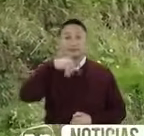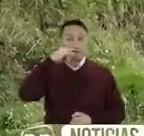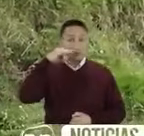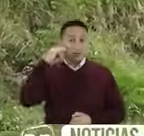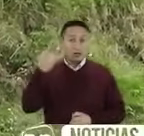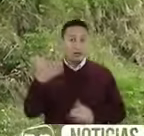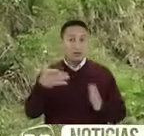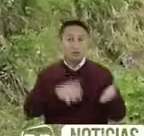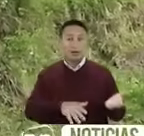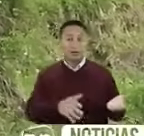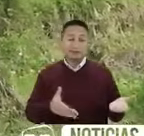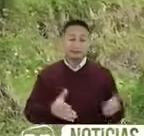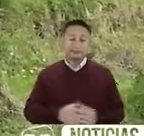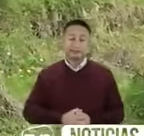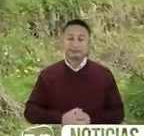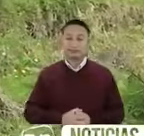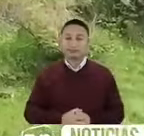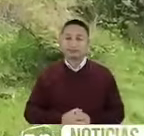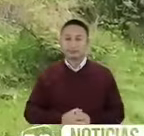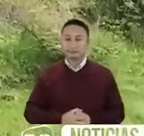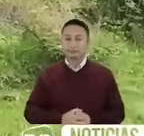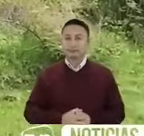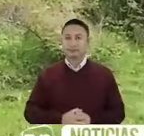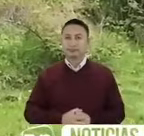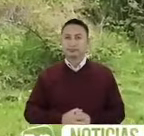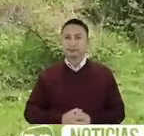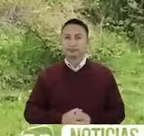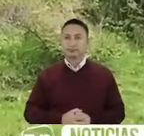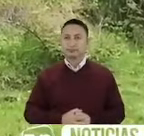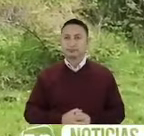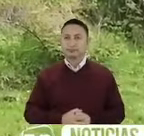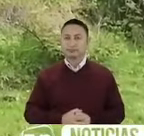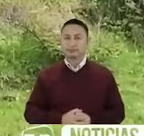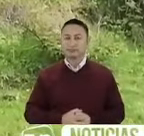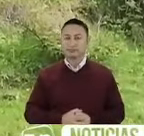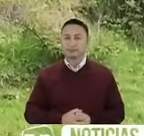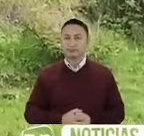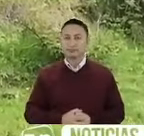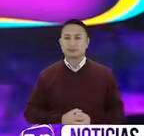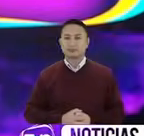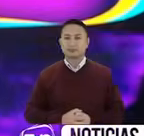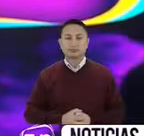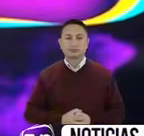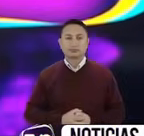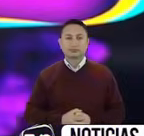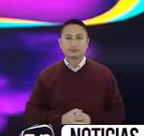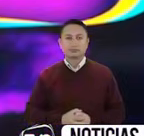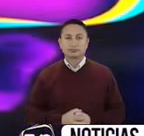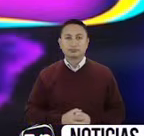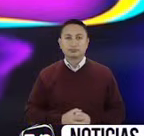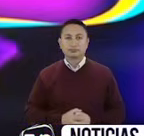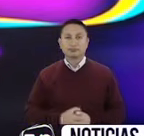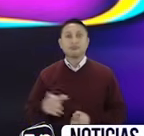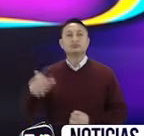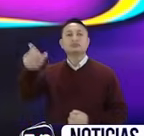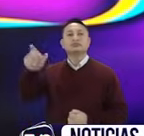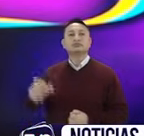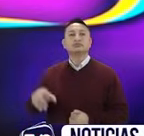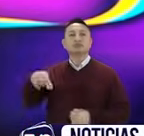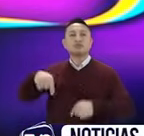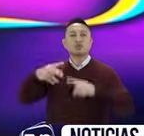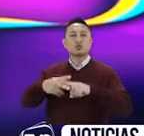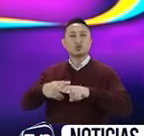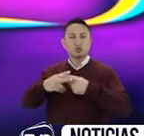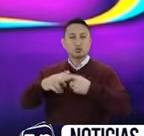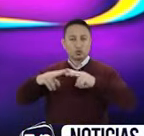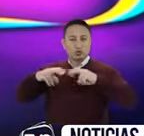Cedeño desde Tulcán, informa Miriam Enríquez. Un ciudadano investigado por el supuesto delito de